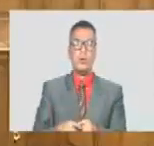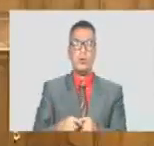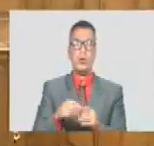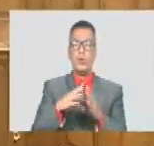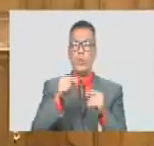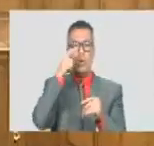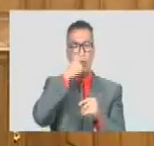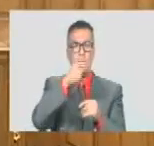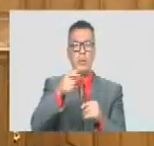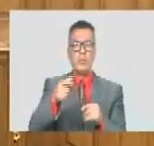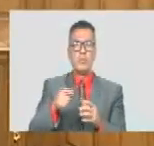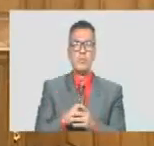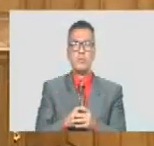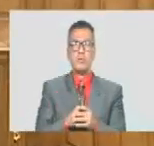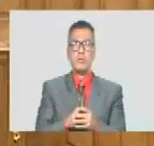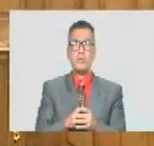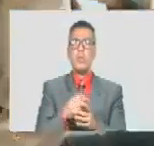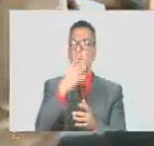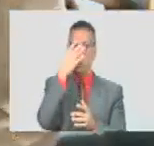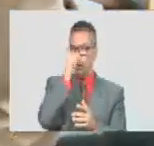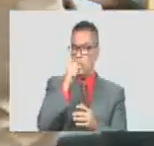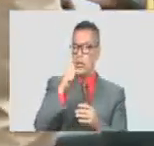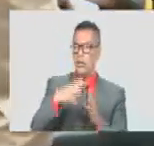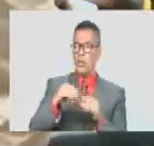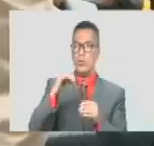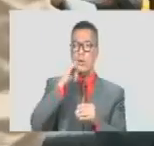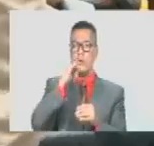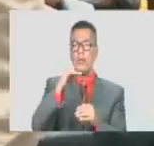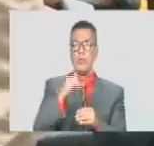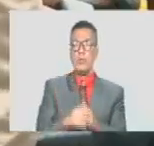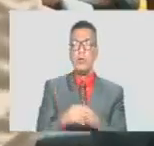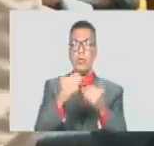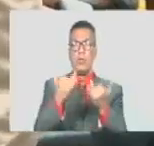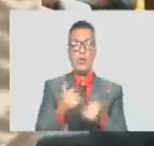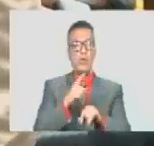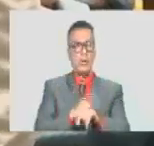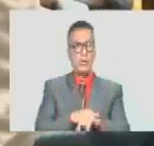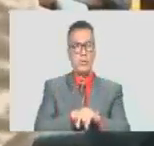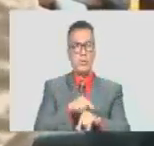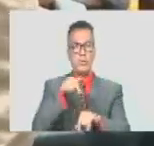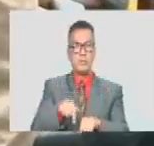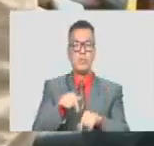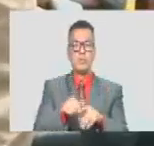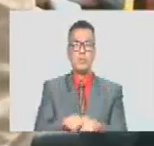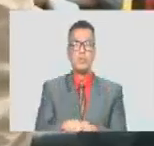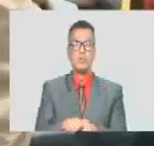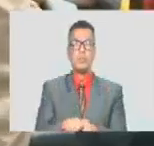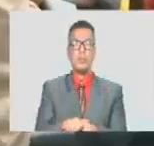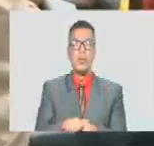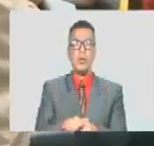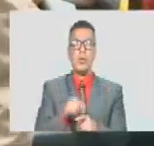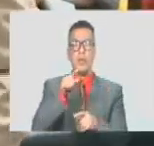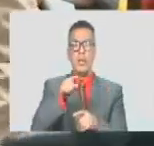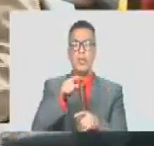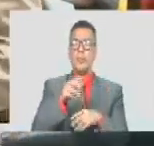pueblo le entendió el mensaje aquel, el por ahora, ¿no? Y es por